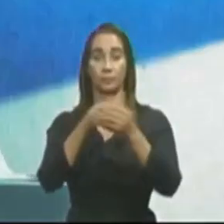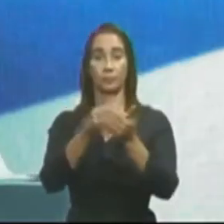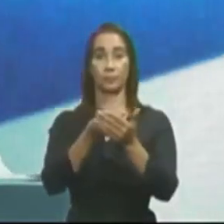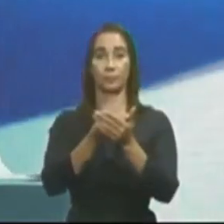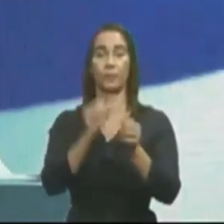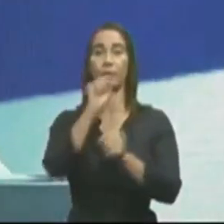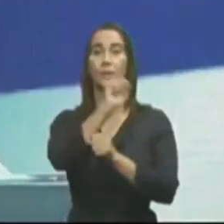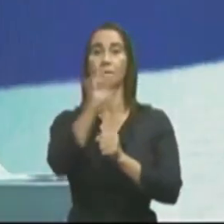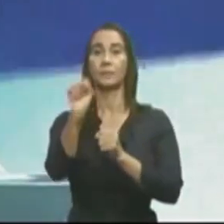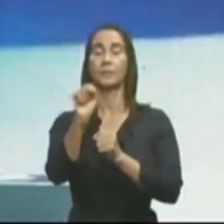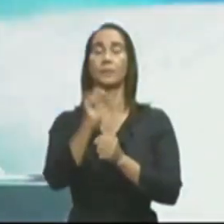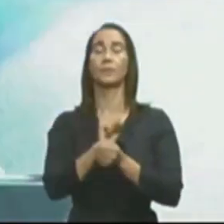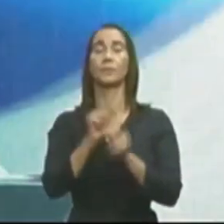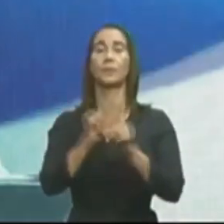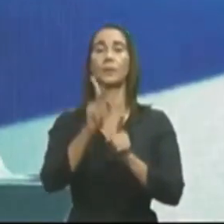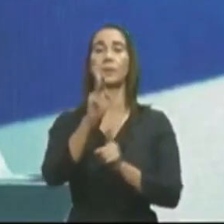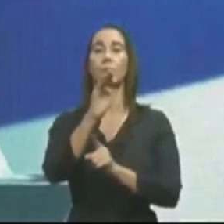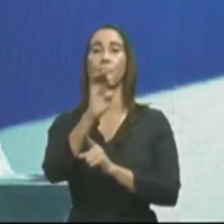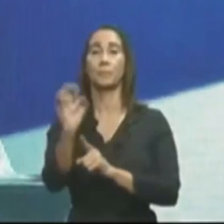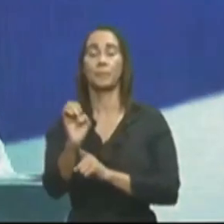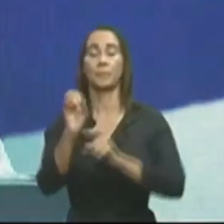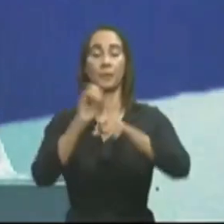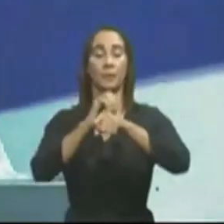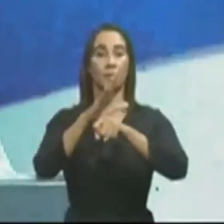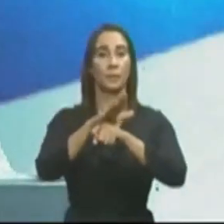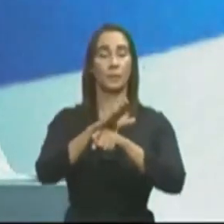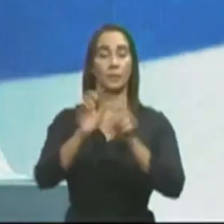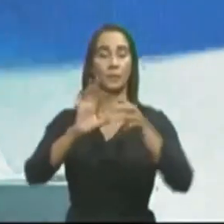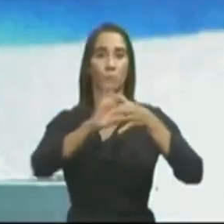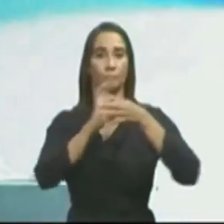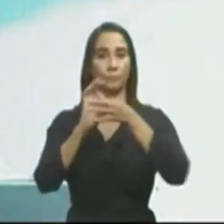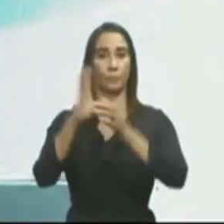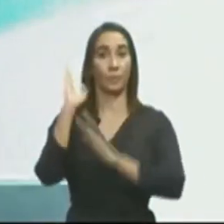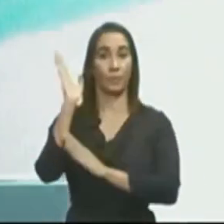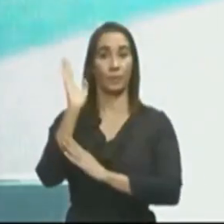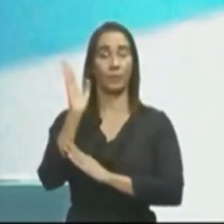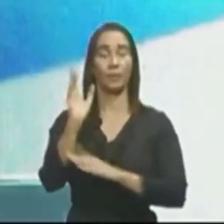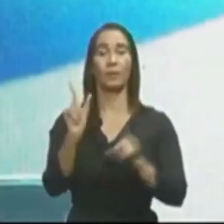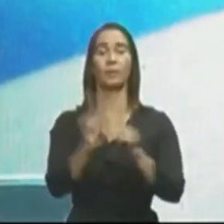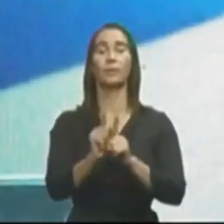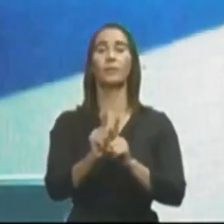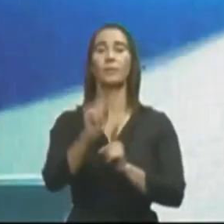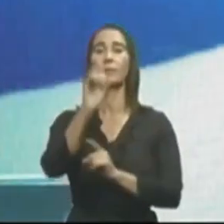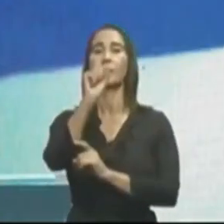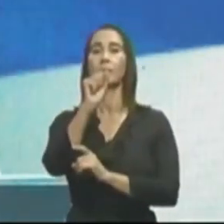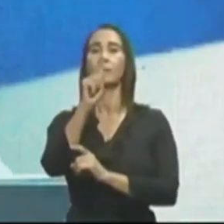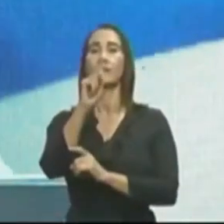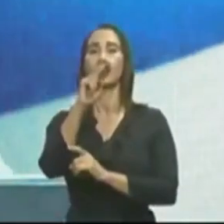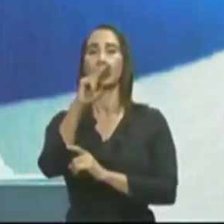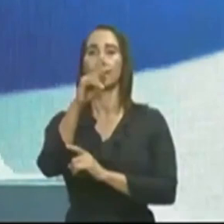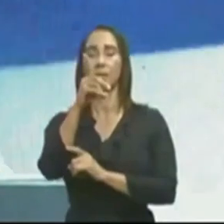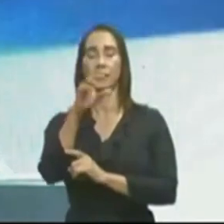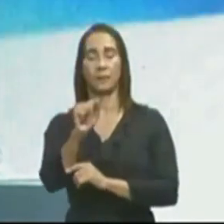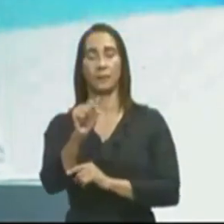Abreu, presidente del Consejo de la Unidad Sindical, Jacobo Ramos de la CNTD y Gabriel del Río de